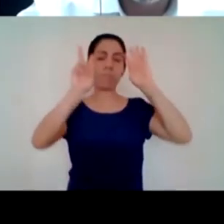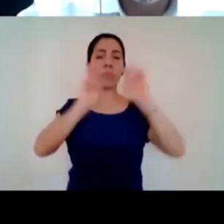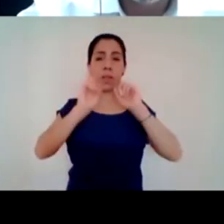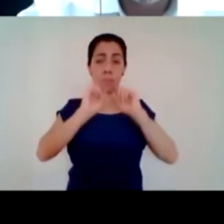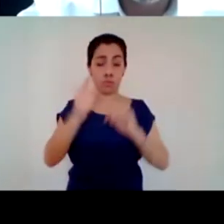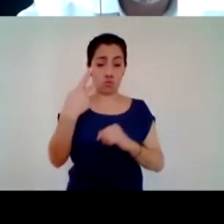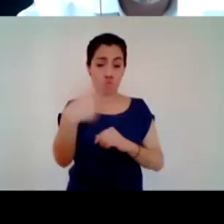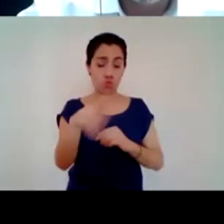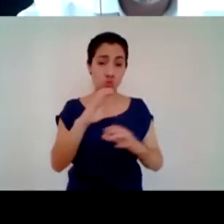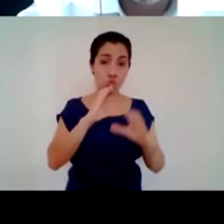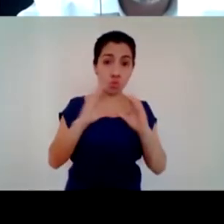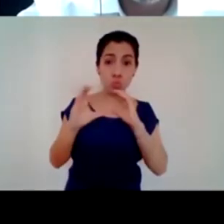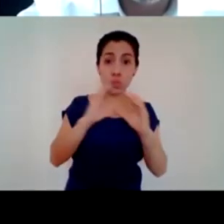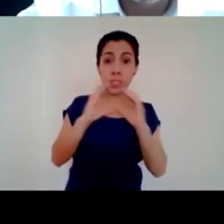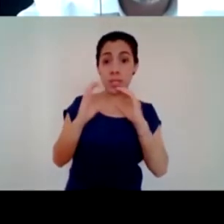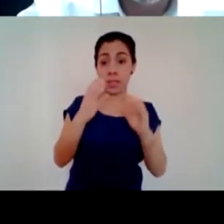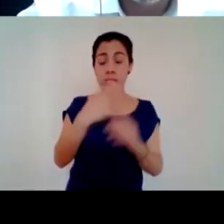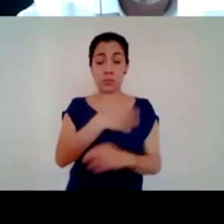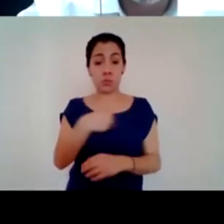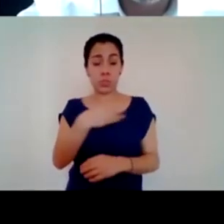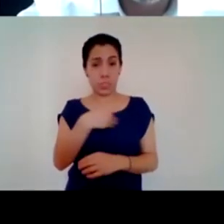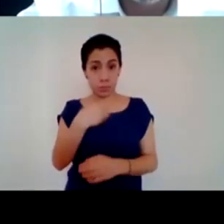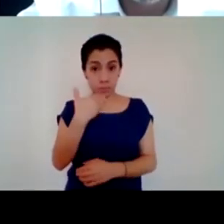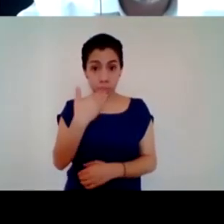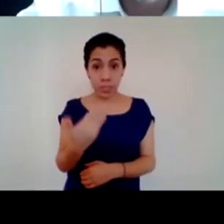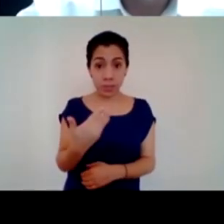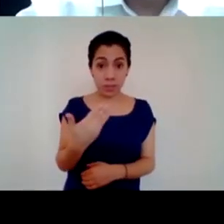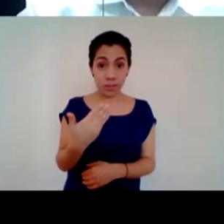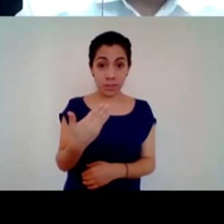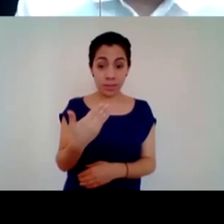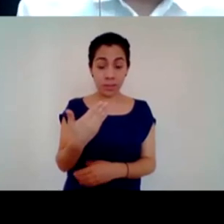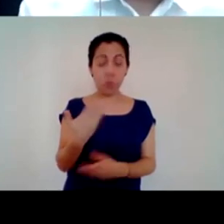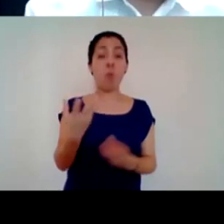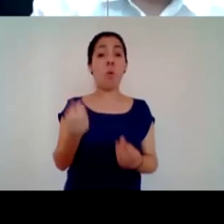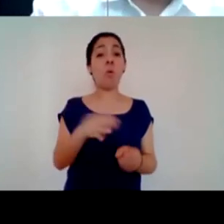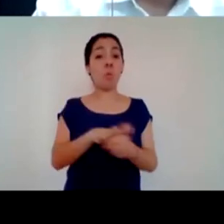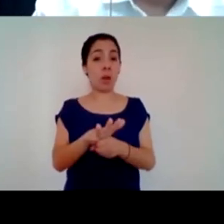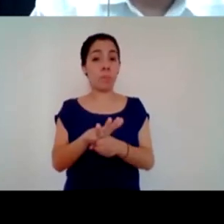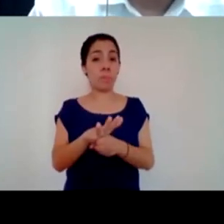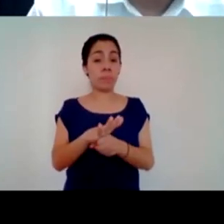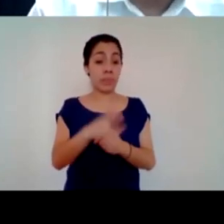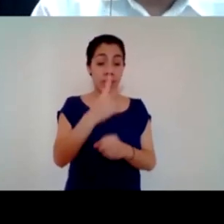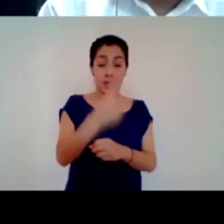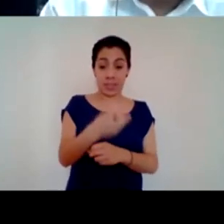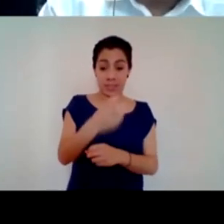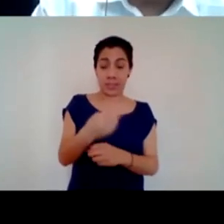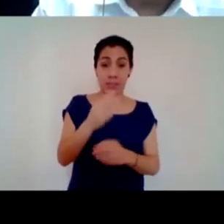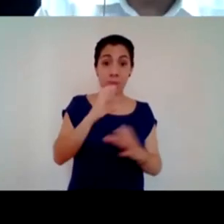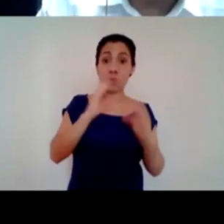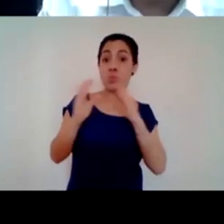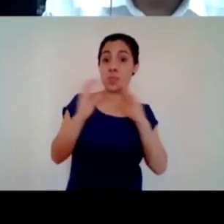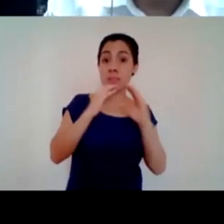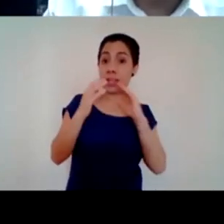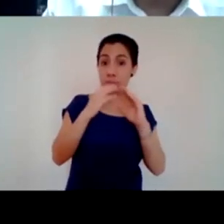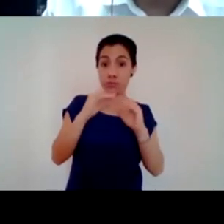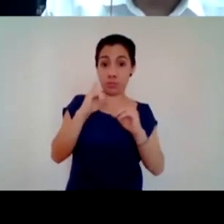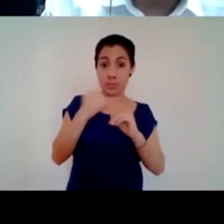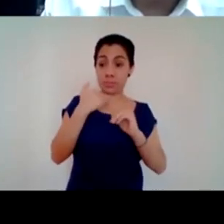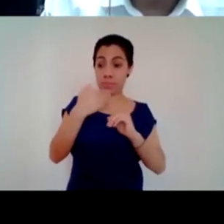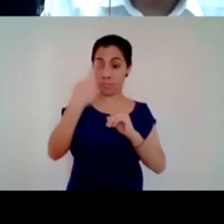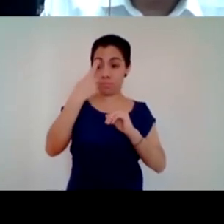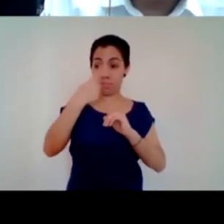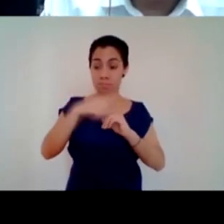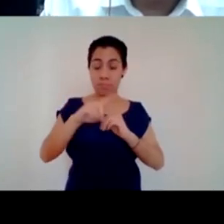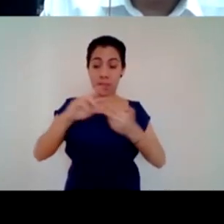abiertos con sus hijos y si esa vía de comunicación suma a la relación y a la confianza que los hijos pueden tener y qué